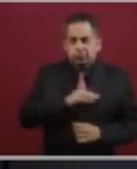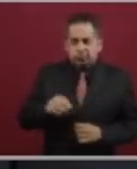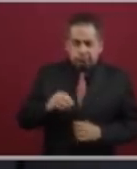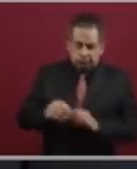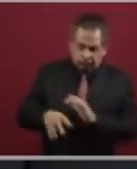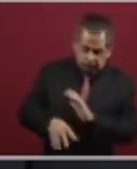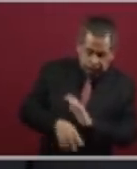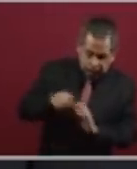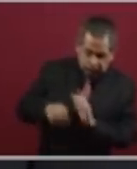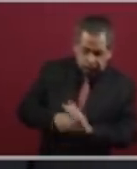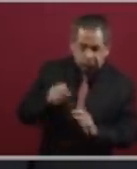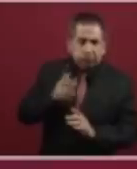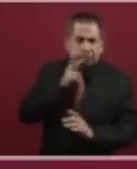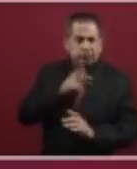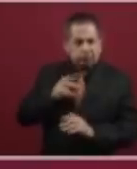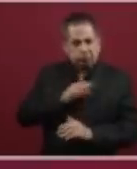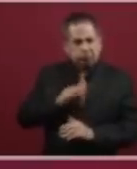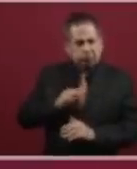extraer